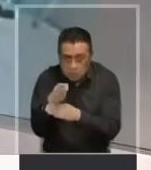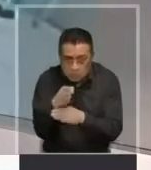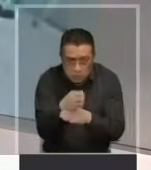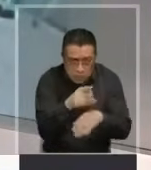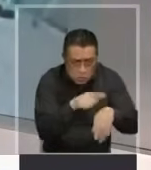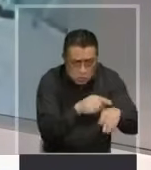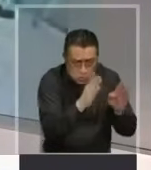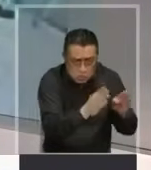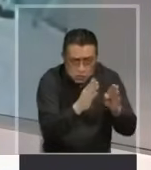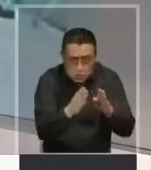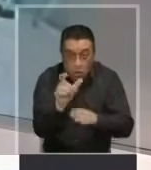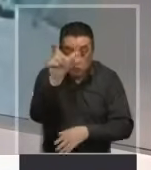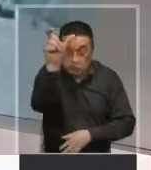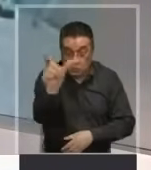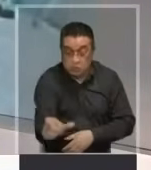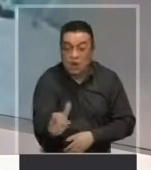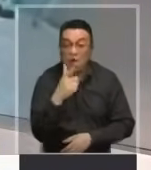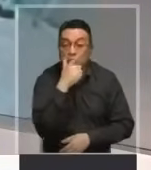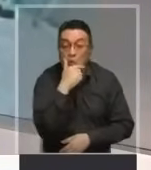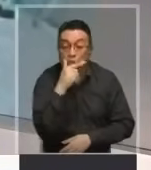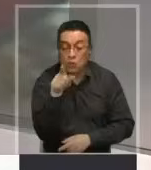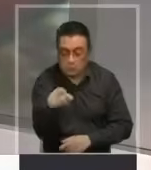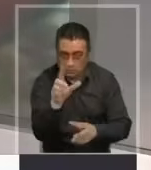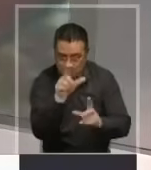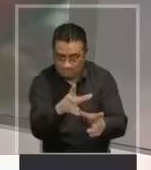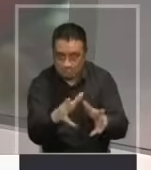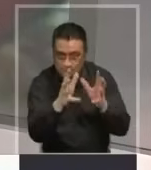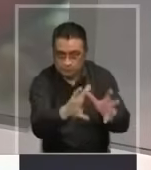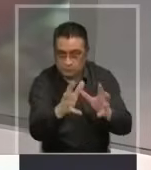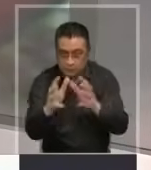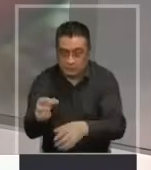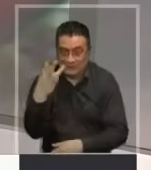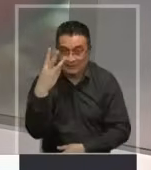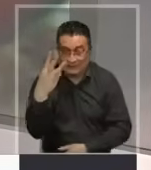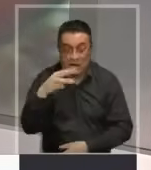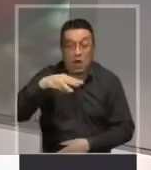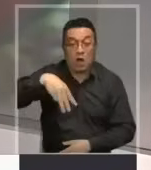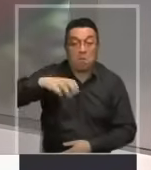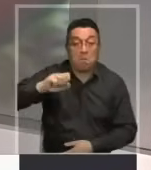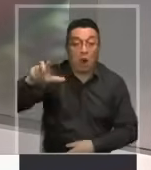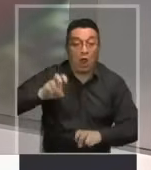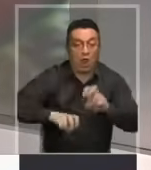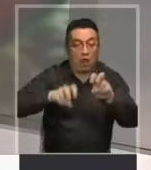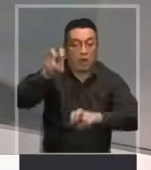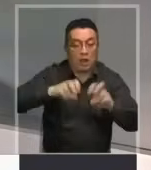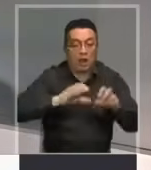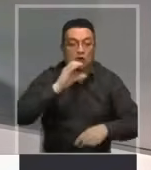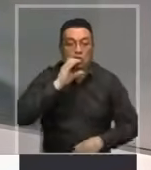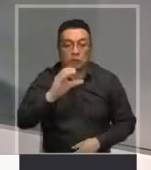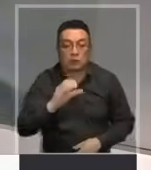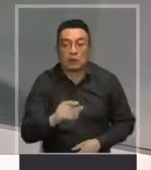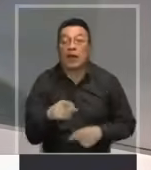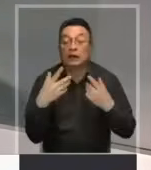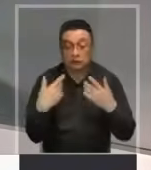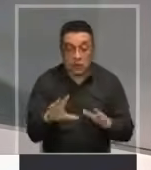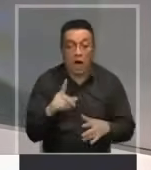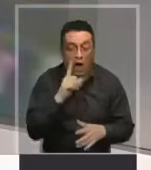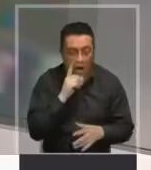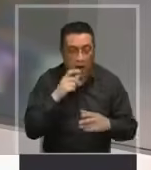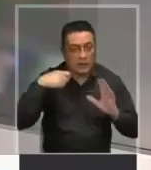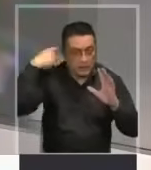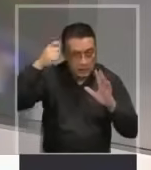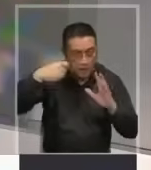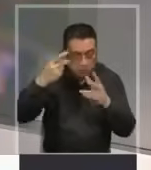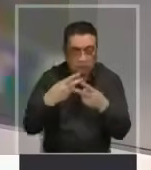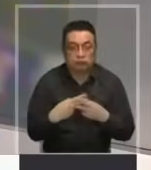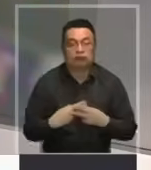ahora único sospechoso por los atentados a tres malls de Concepción. Lo que pasa es que tuvimos acceso a las cámaras de seguridad